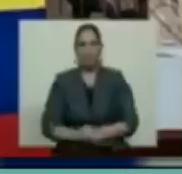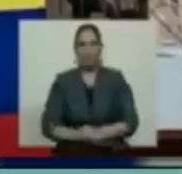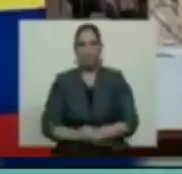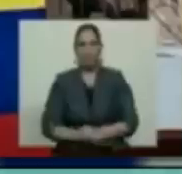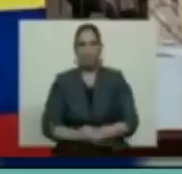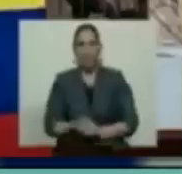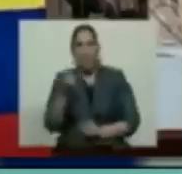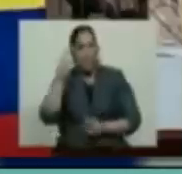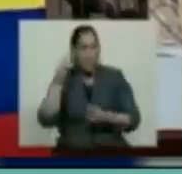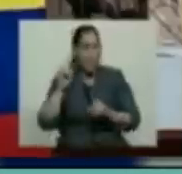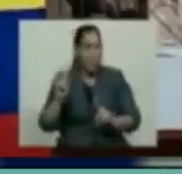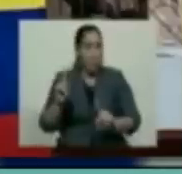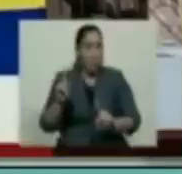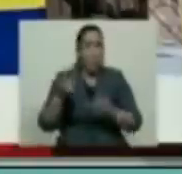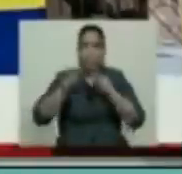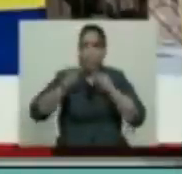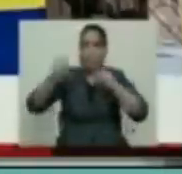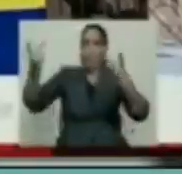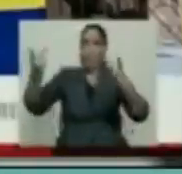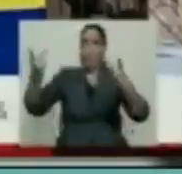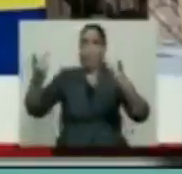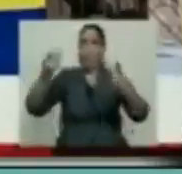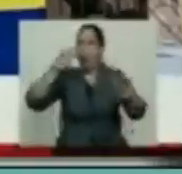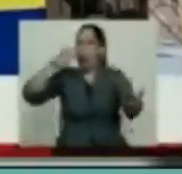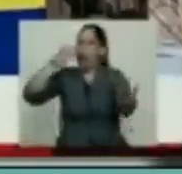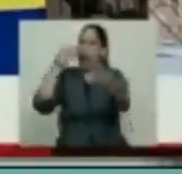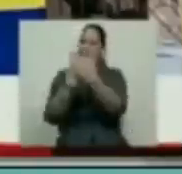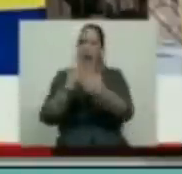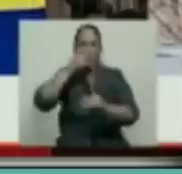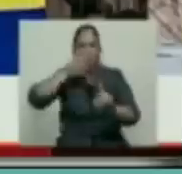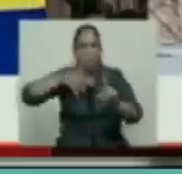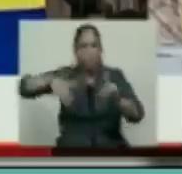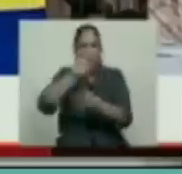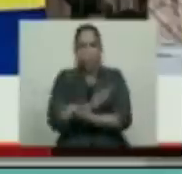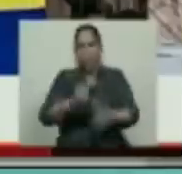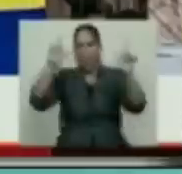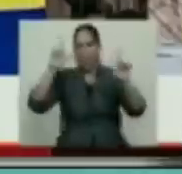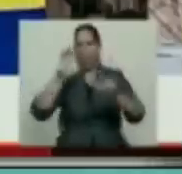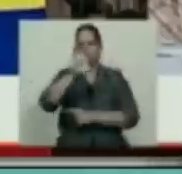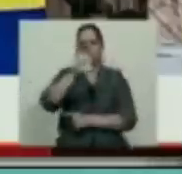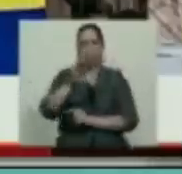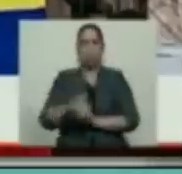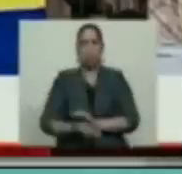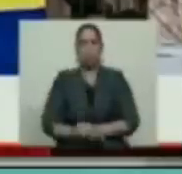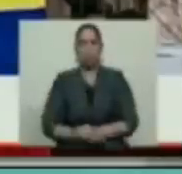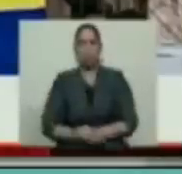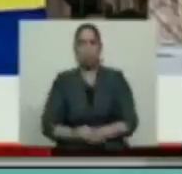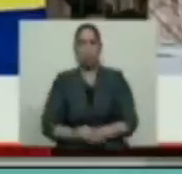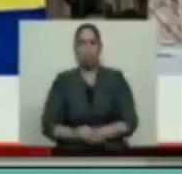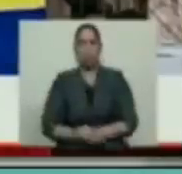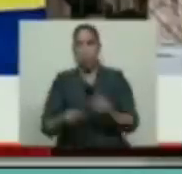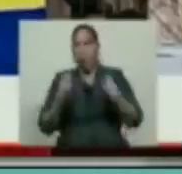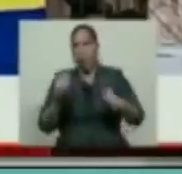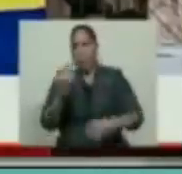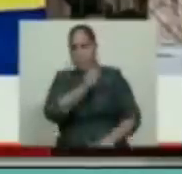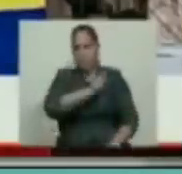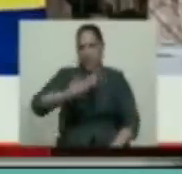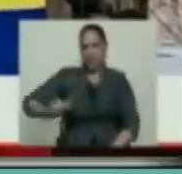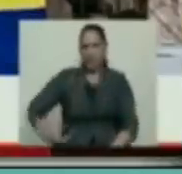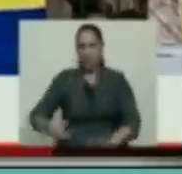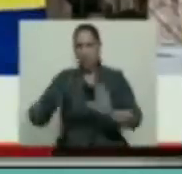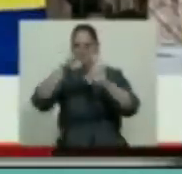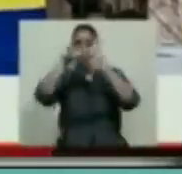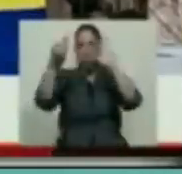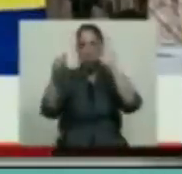dos personajes clave. Uno en Estados Unidos, que es el senador por Florida republicano, Marco Rubio. Uh-huh.